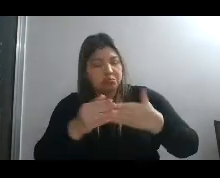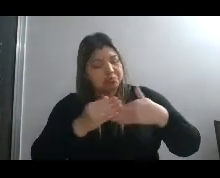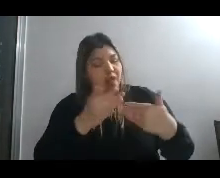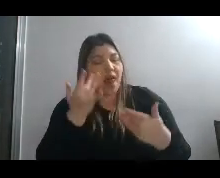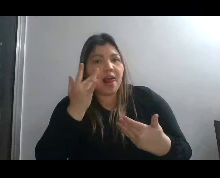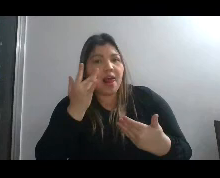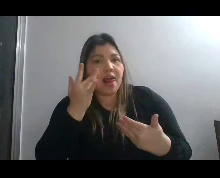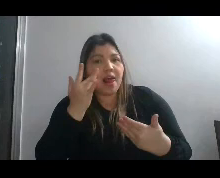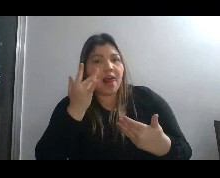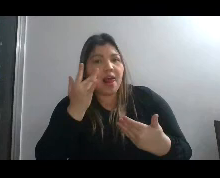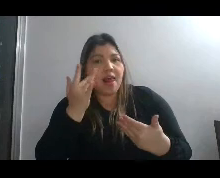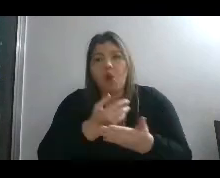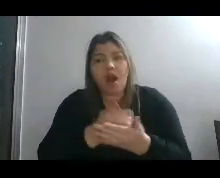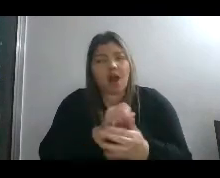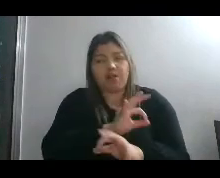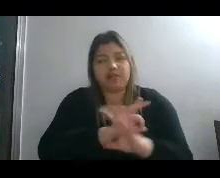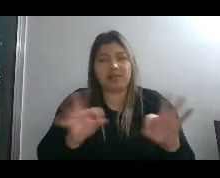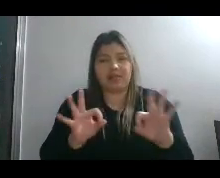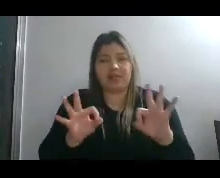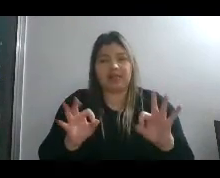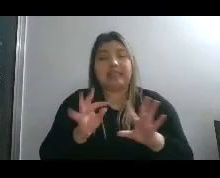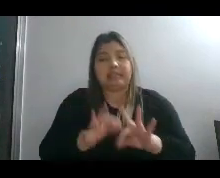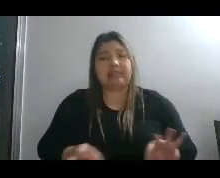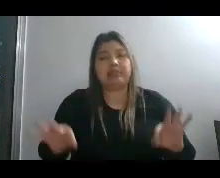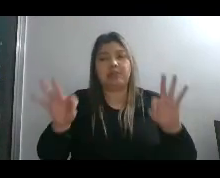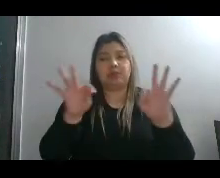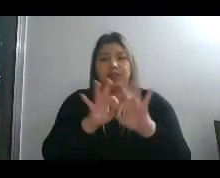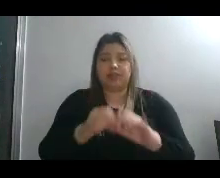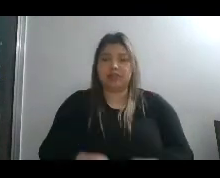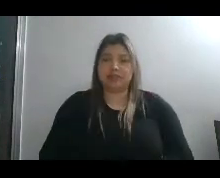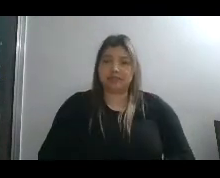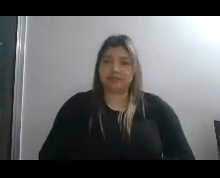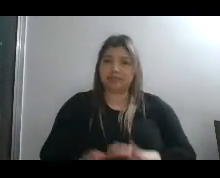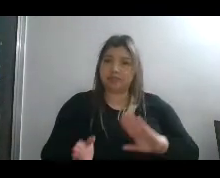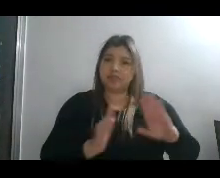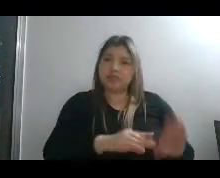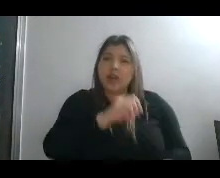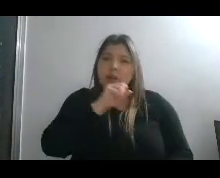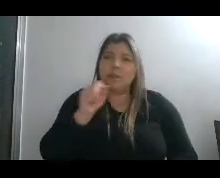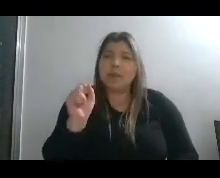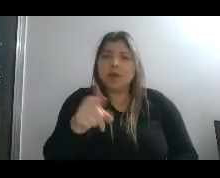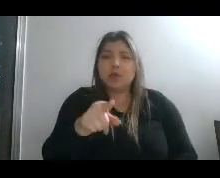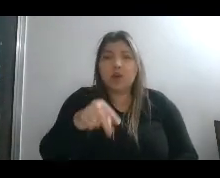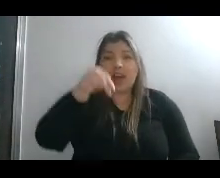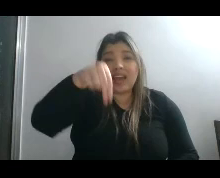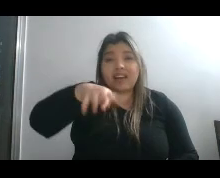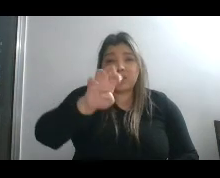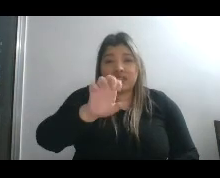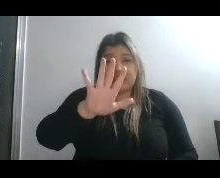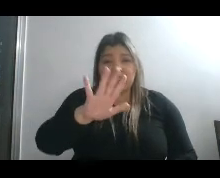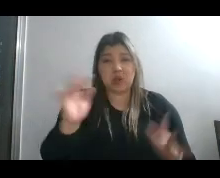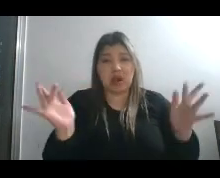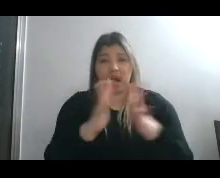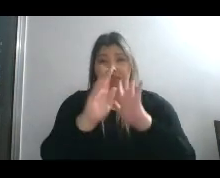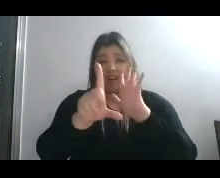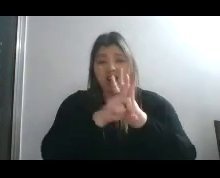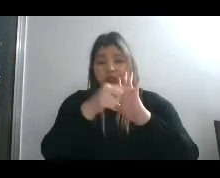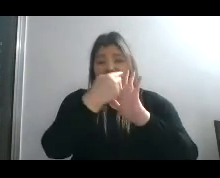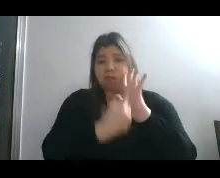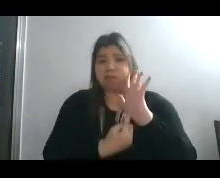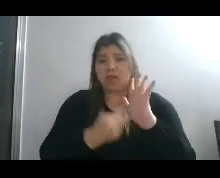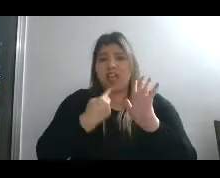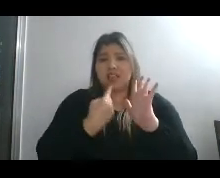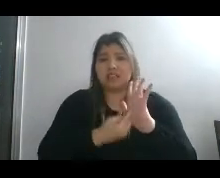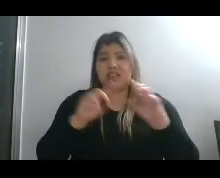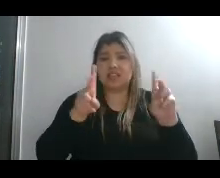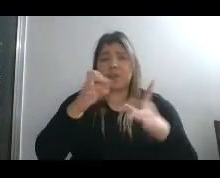uso exclusivo para el sector salud de las N95 está legislado o es solo a manera de recomendación? Teniendo en cuenta que en el sector de